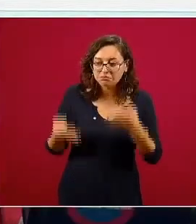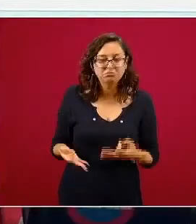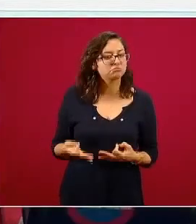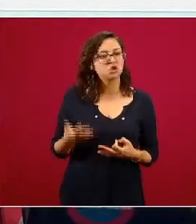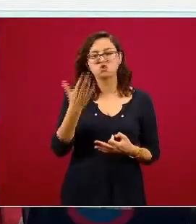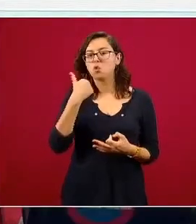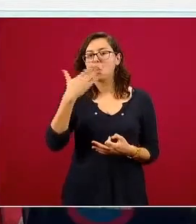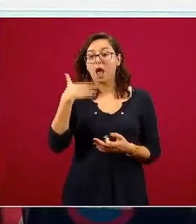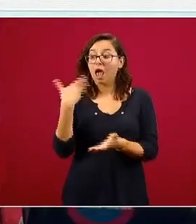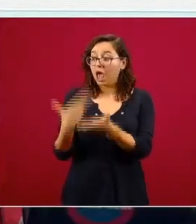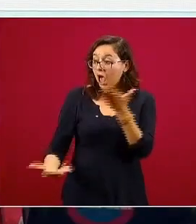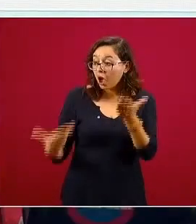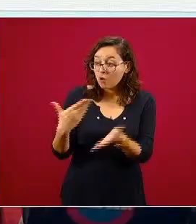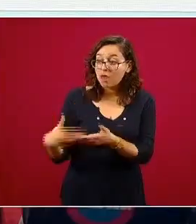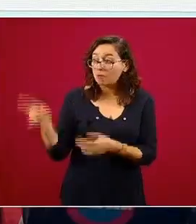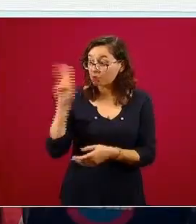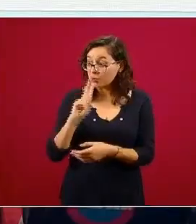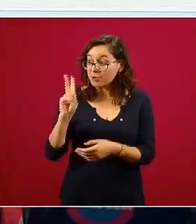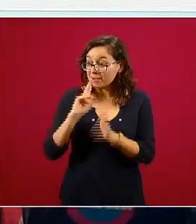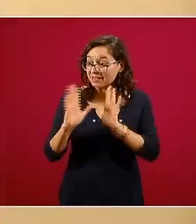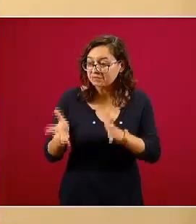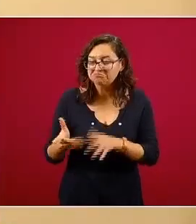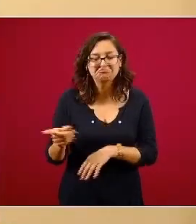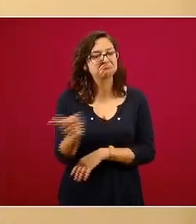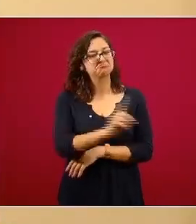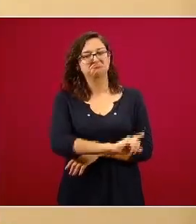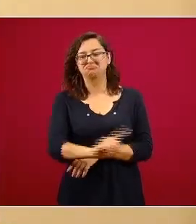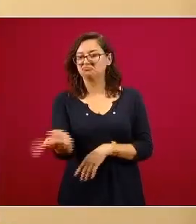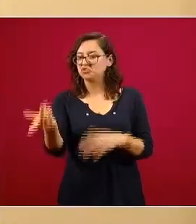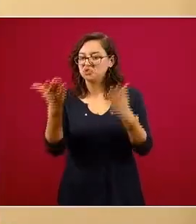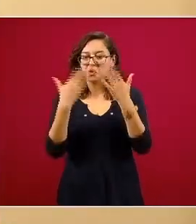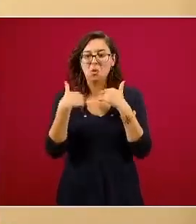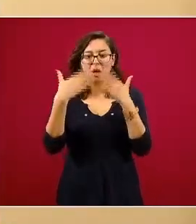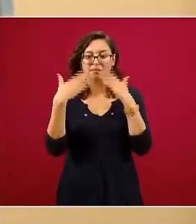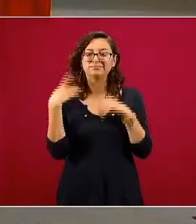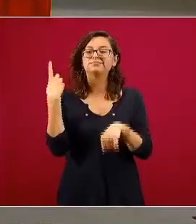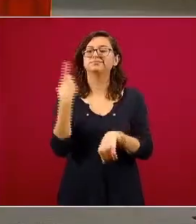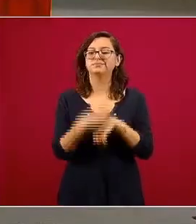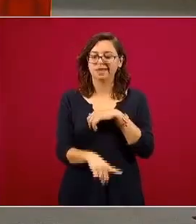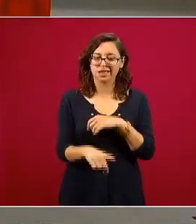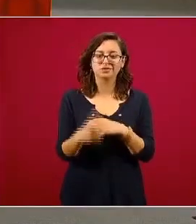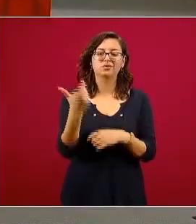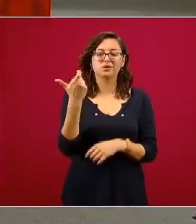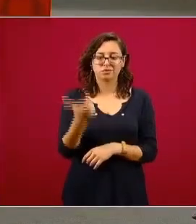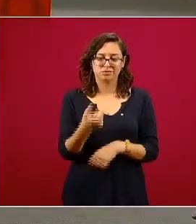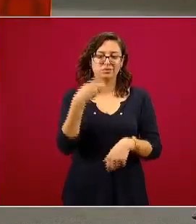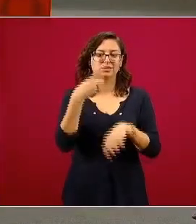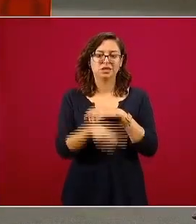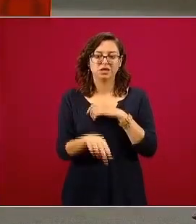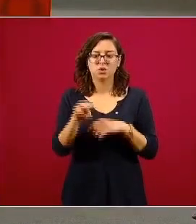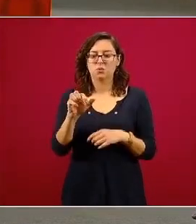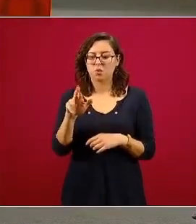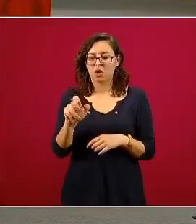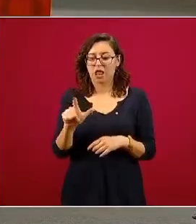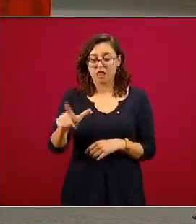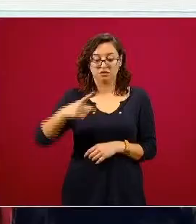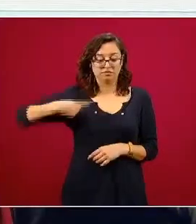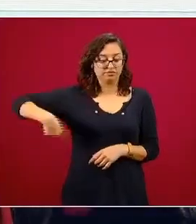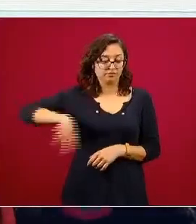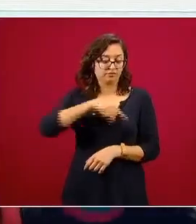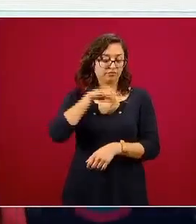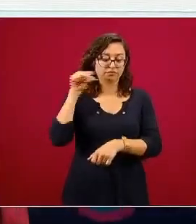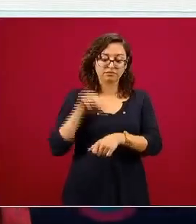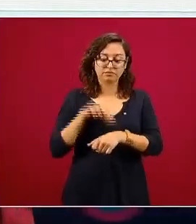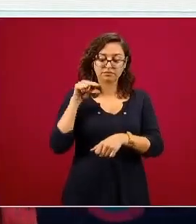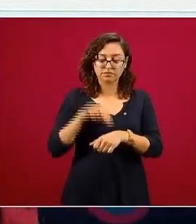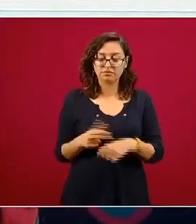daño económico y causa un daño moral a las personas. Y como médicos tenemos que cuidar a